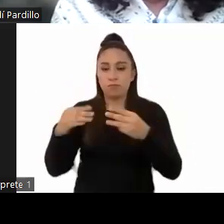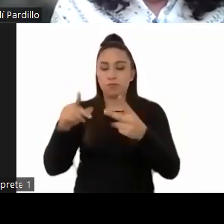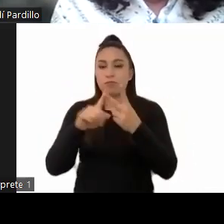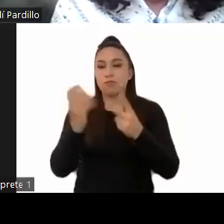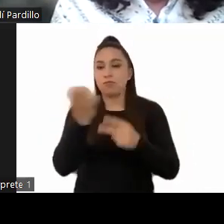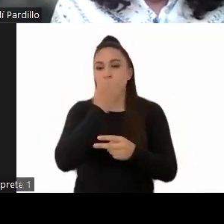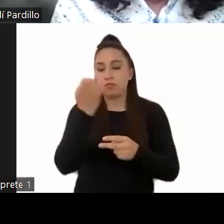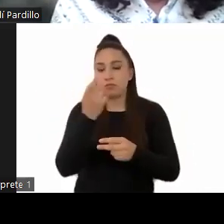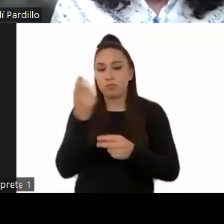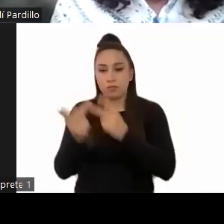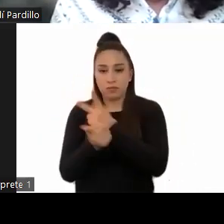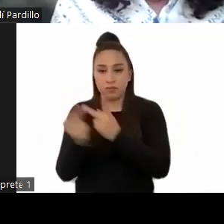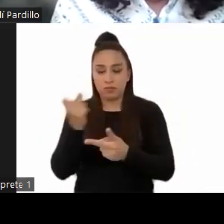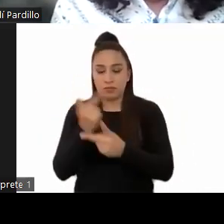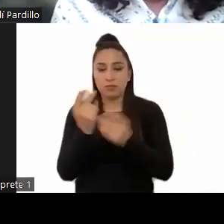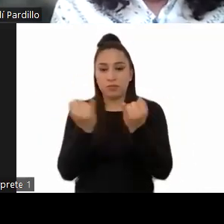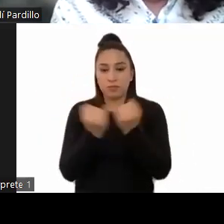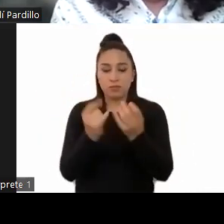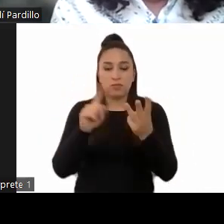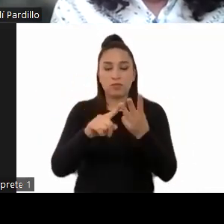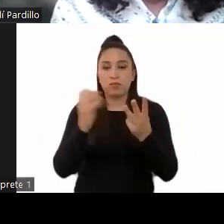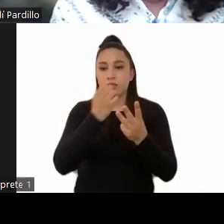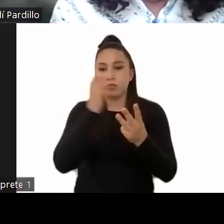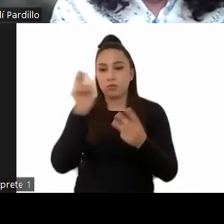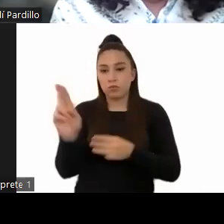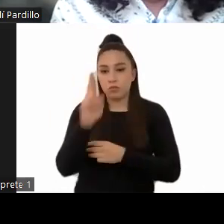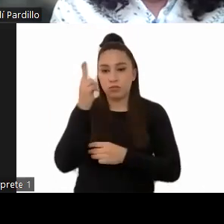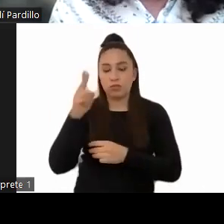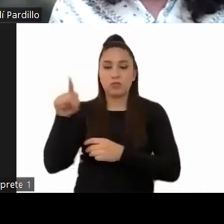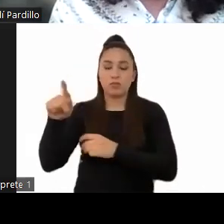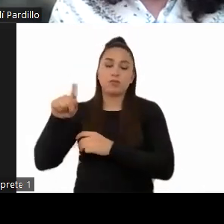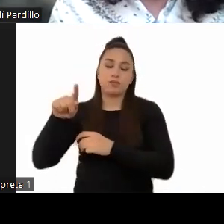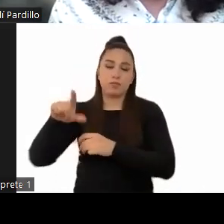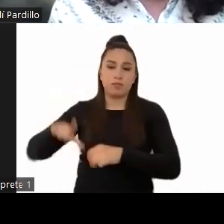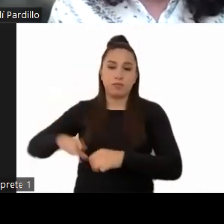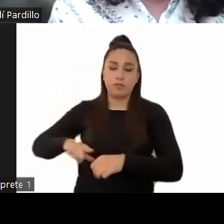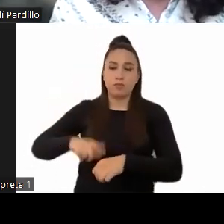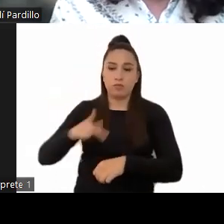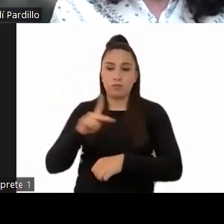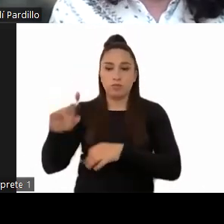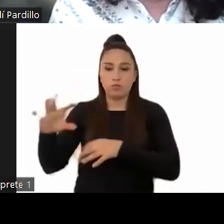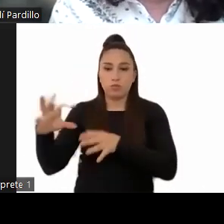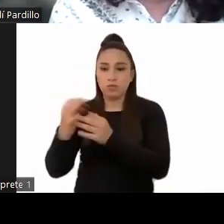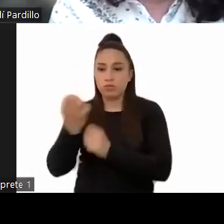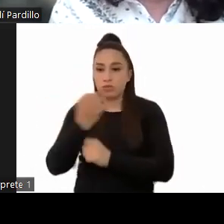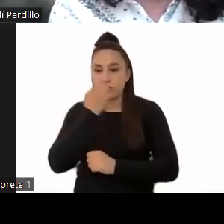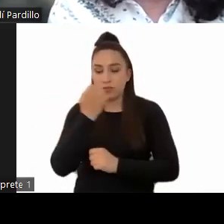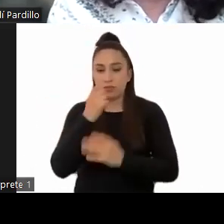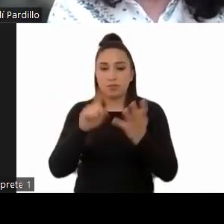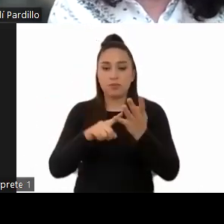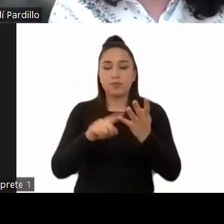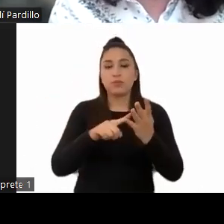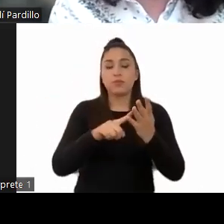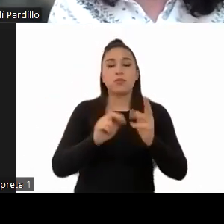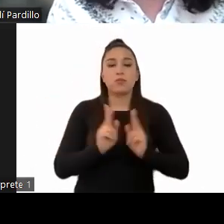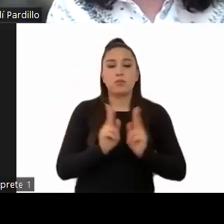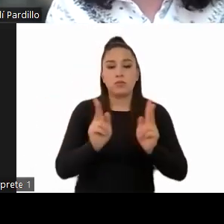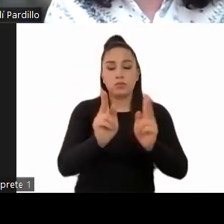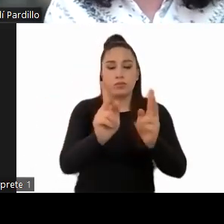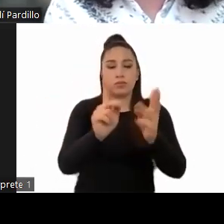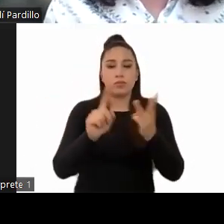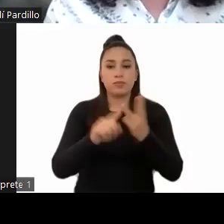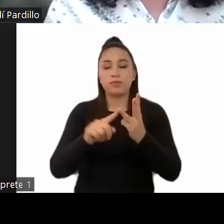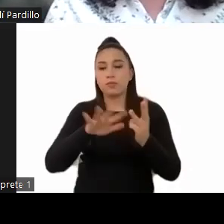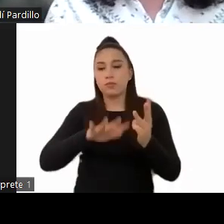Superior, universidades a cargo de la Administración Capitalina, unidades habitacionales, colonias,